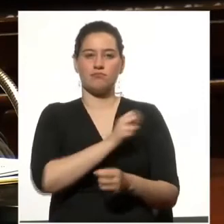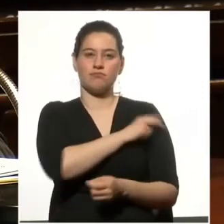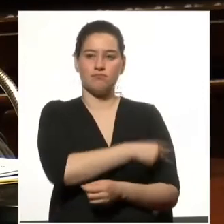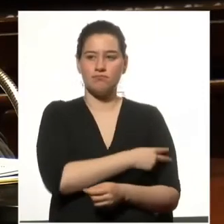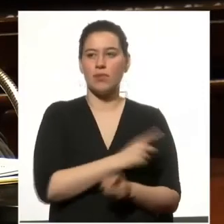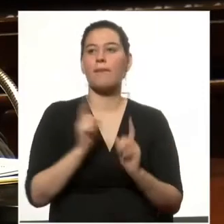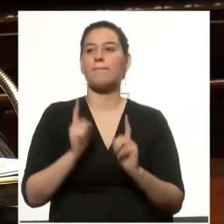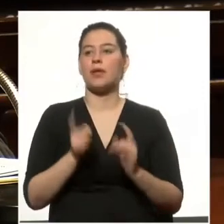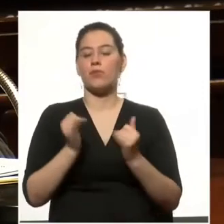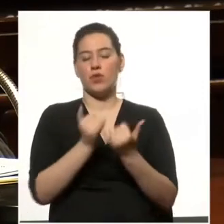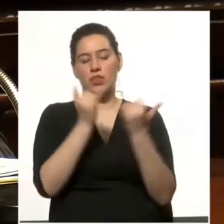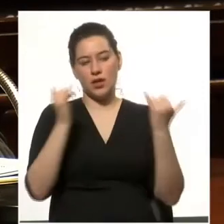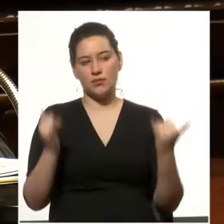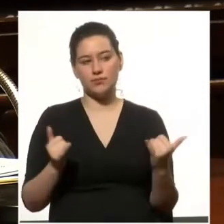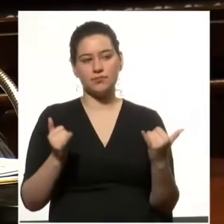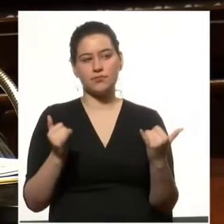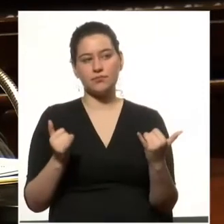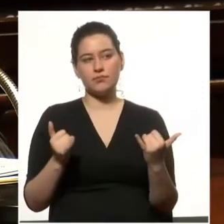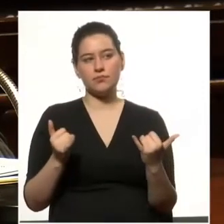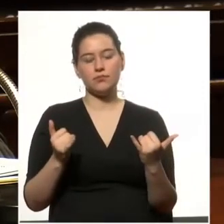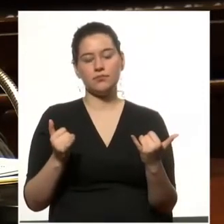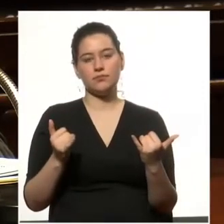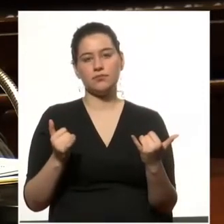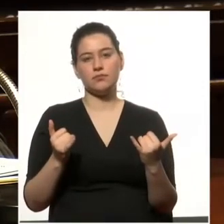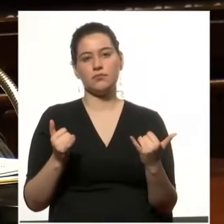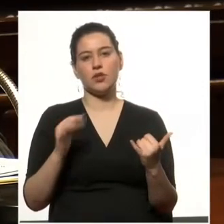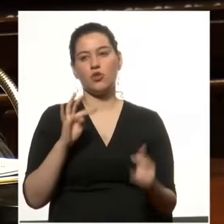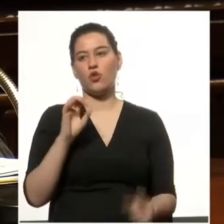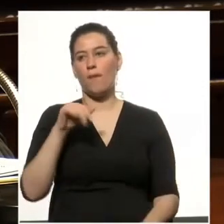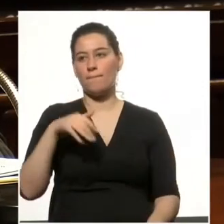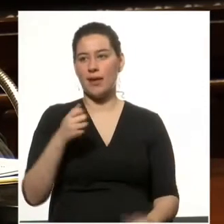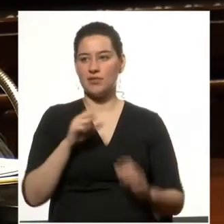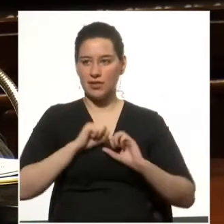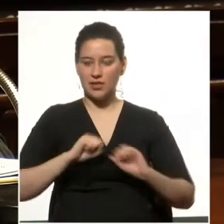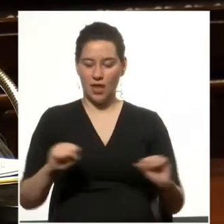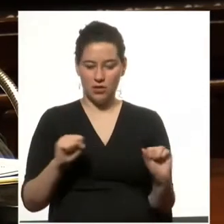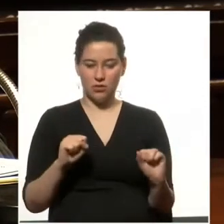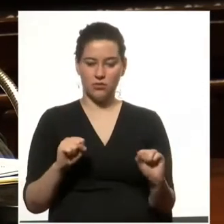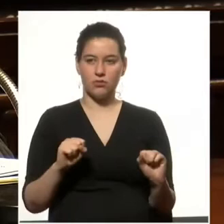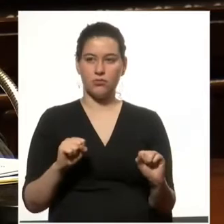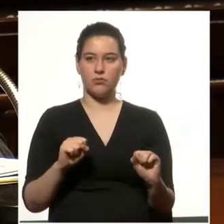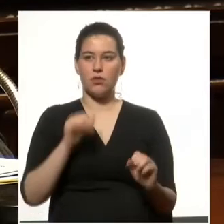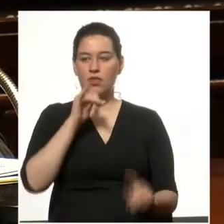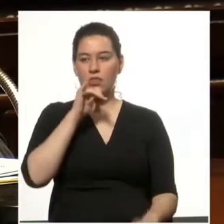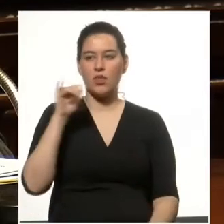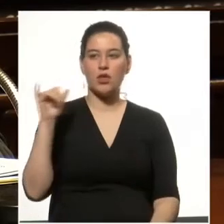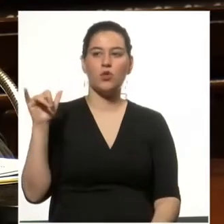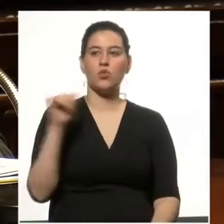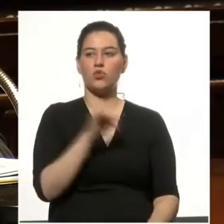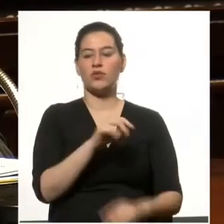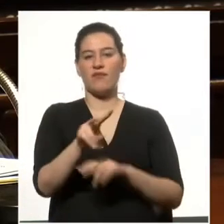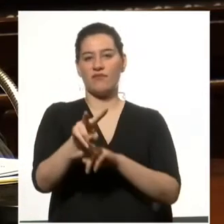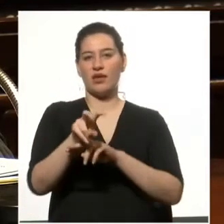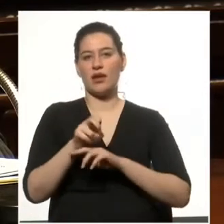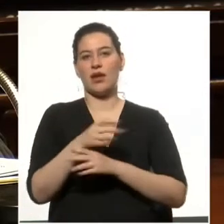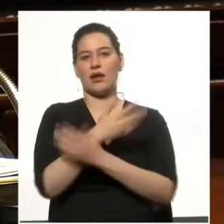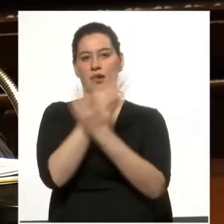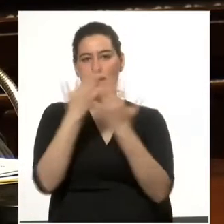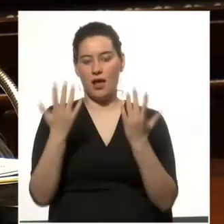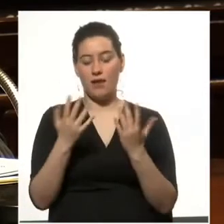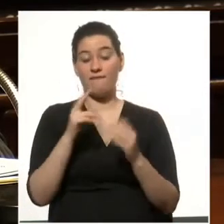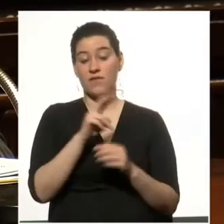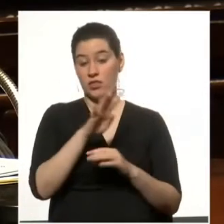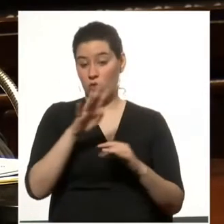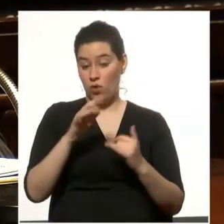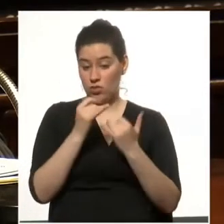Ese mismo día, el doctor Miguel Ángel Toma hace denuncia ante la Fiscalía General. En